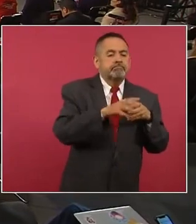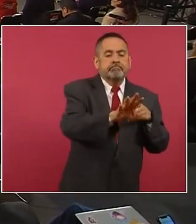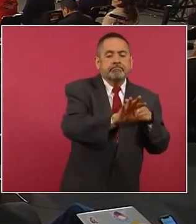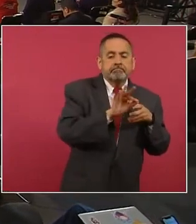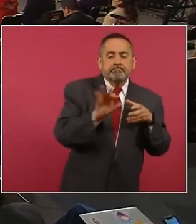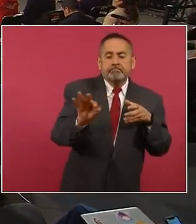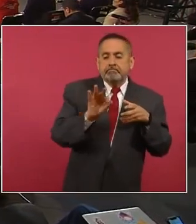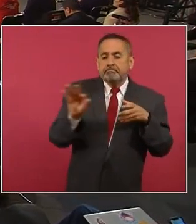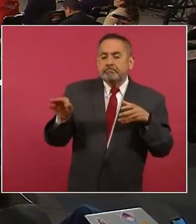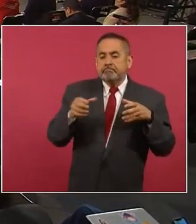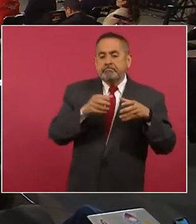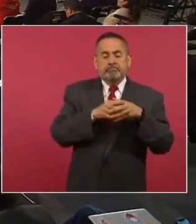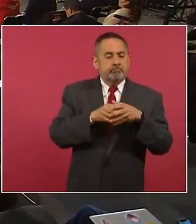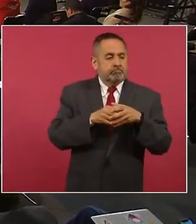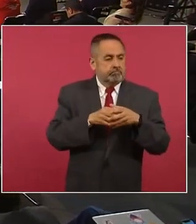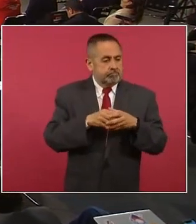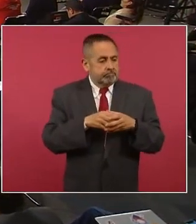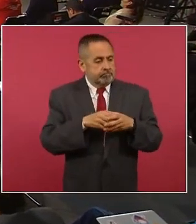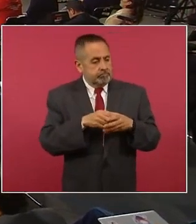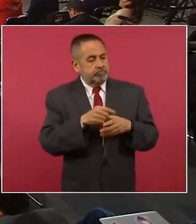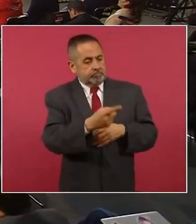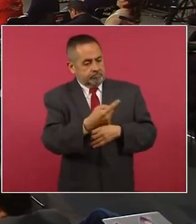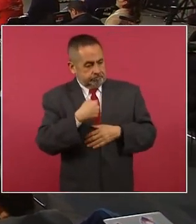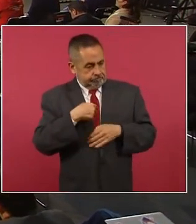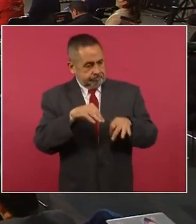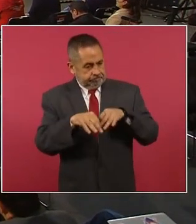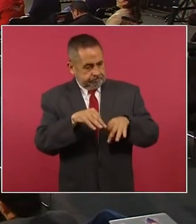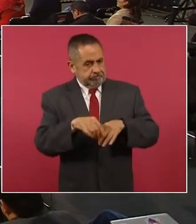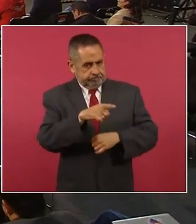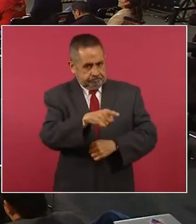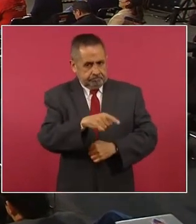para que actuaran como sus empleados.